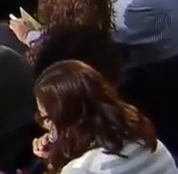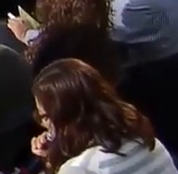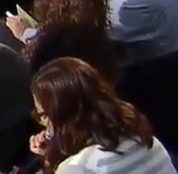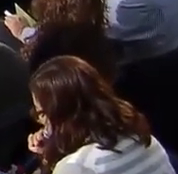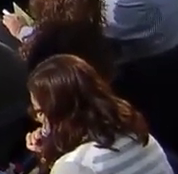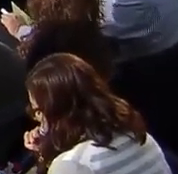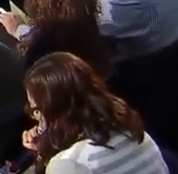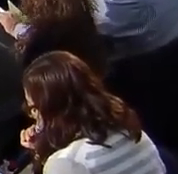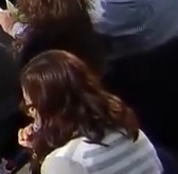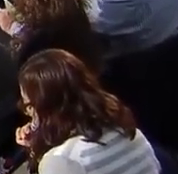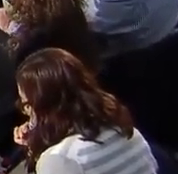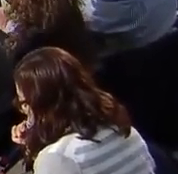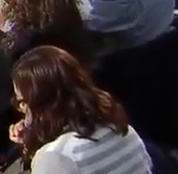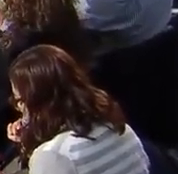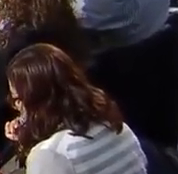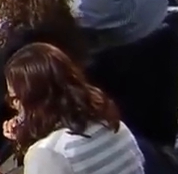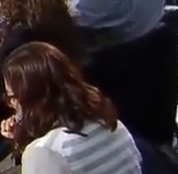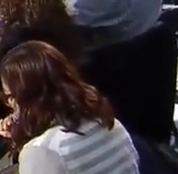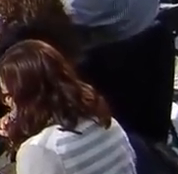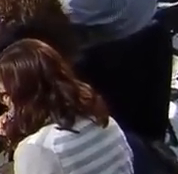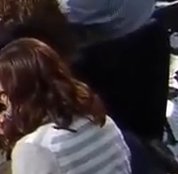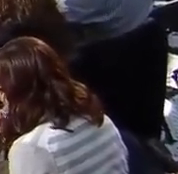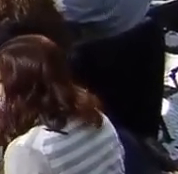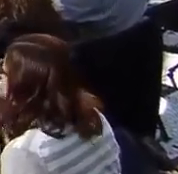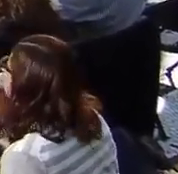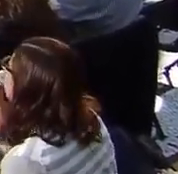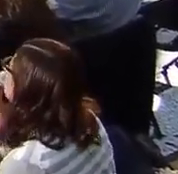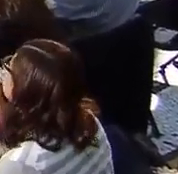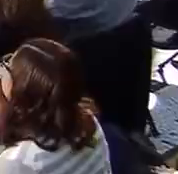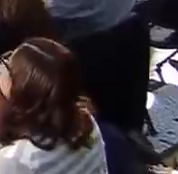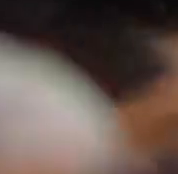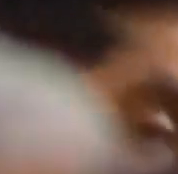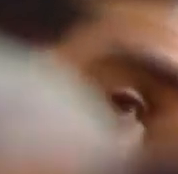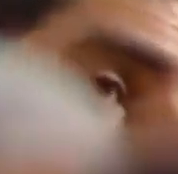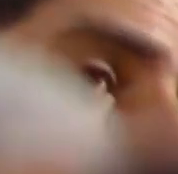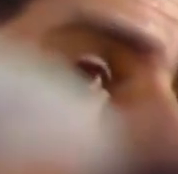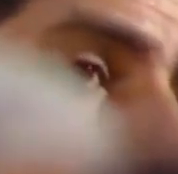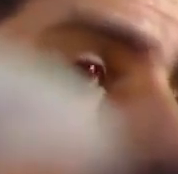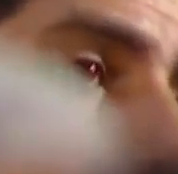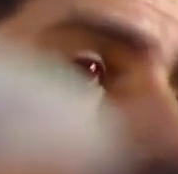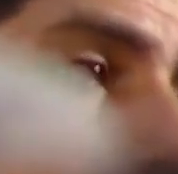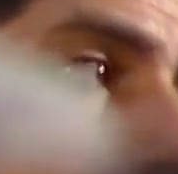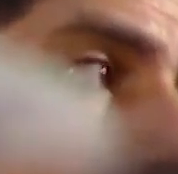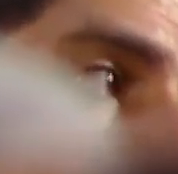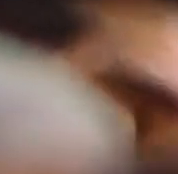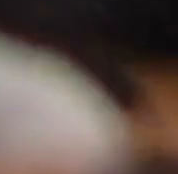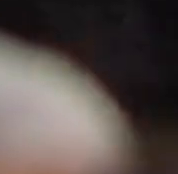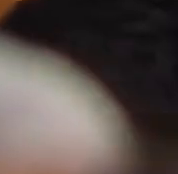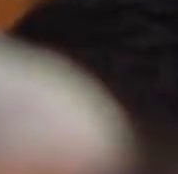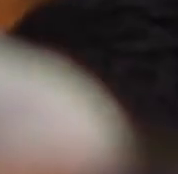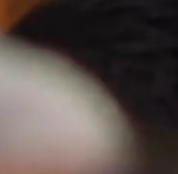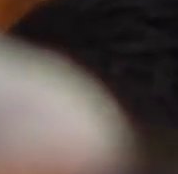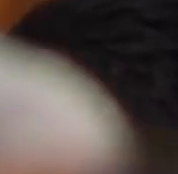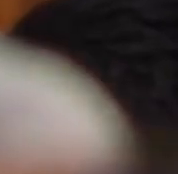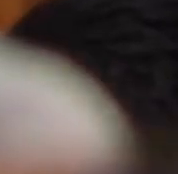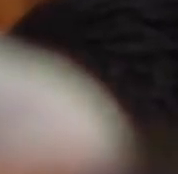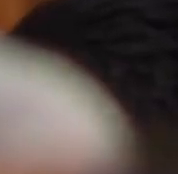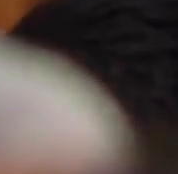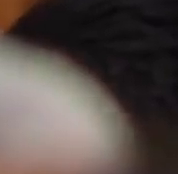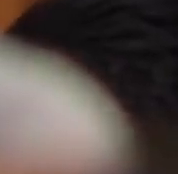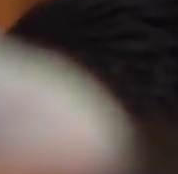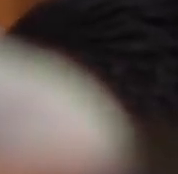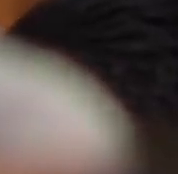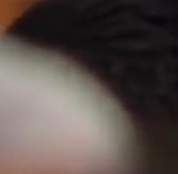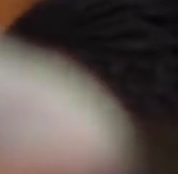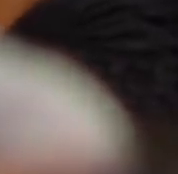decía que va a haber un plan para quitarle gravámenes a Pemex y a lo largo del tiempo. Si nos podría